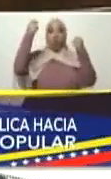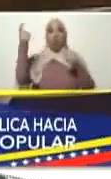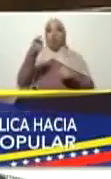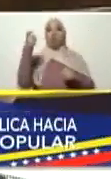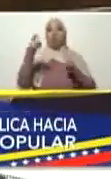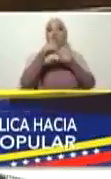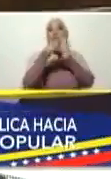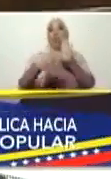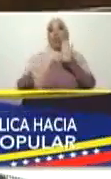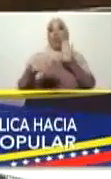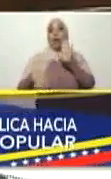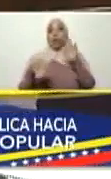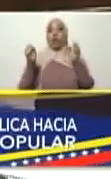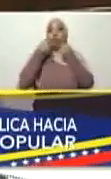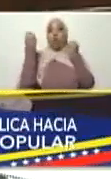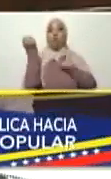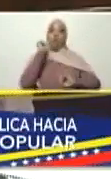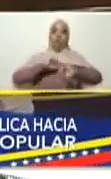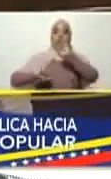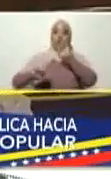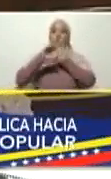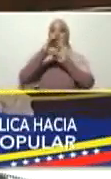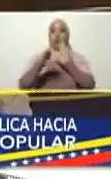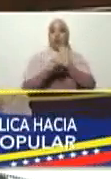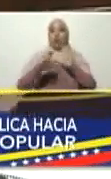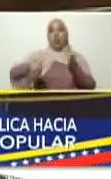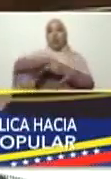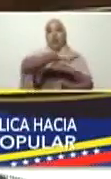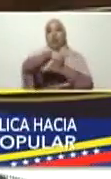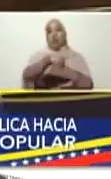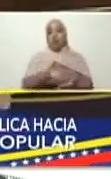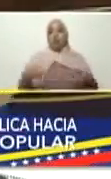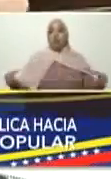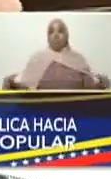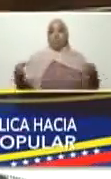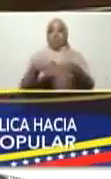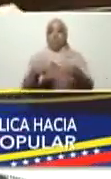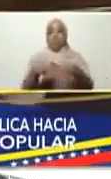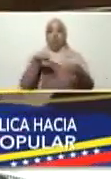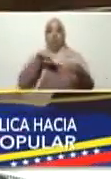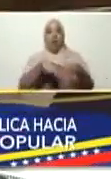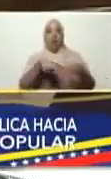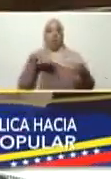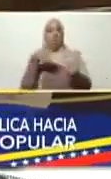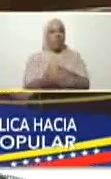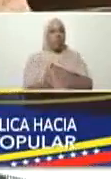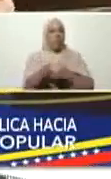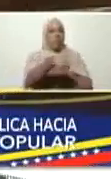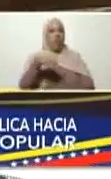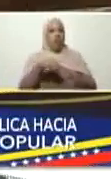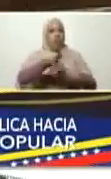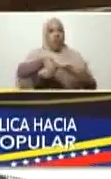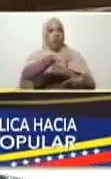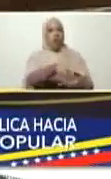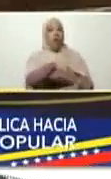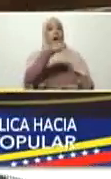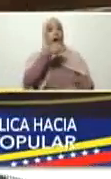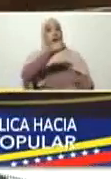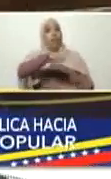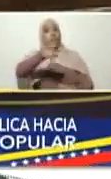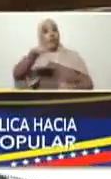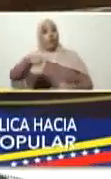sugería la constitución de una mesa nacional. Una mesa nacional que está integrada por los compañeros